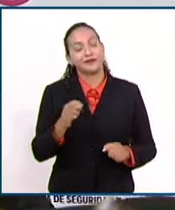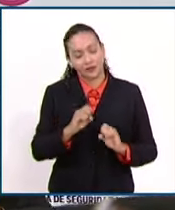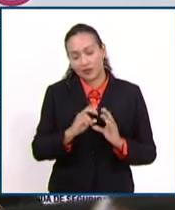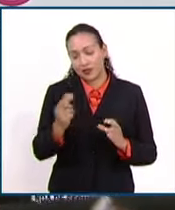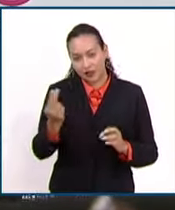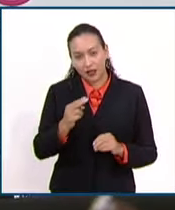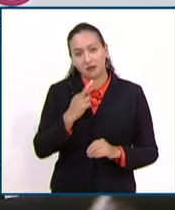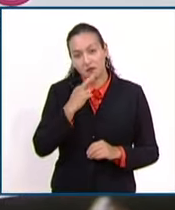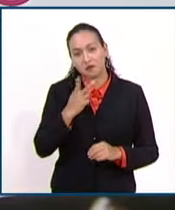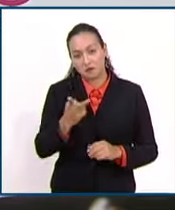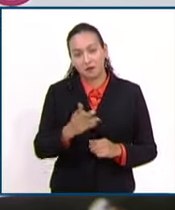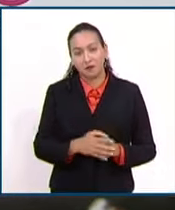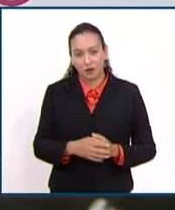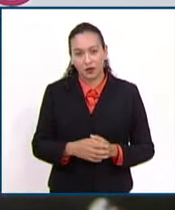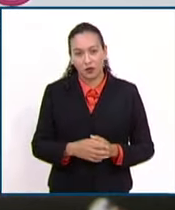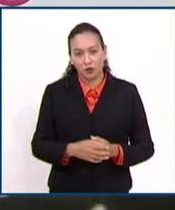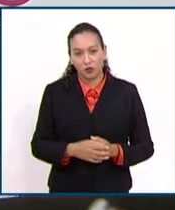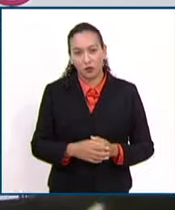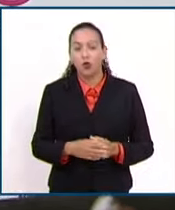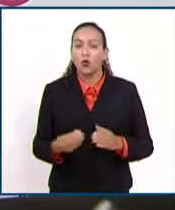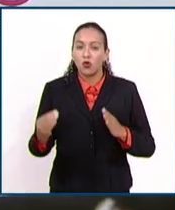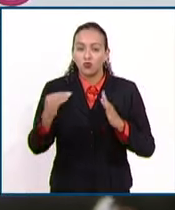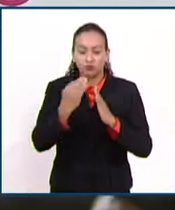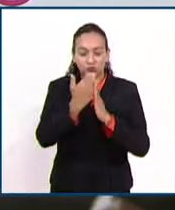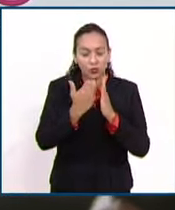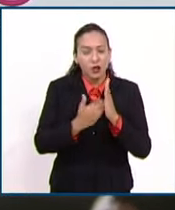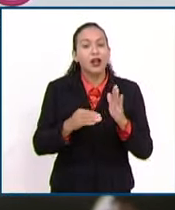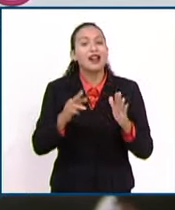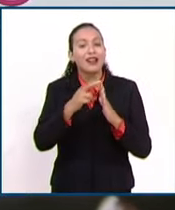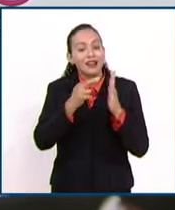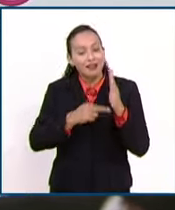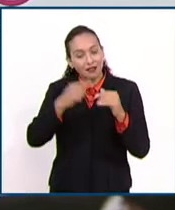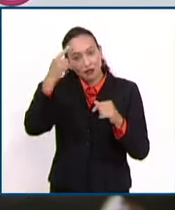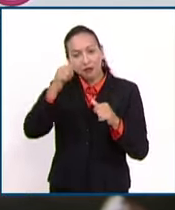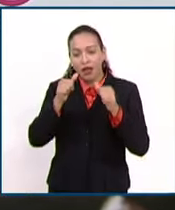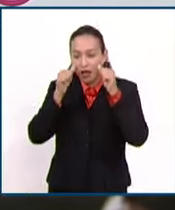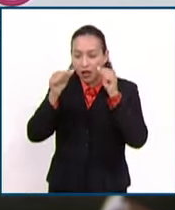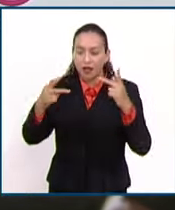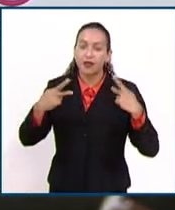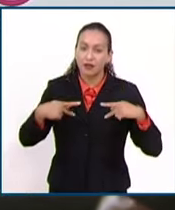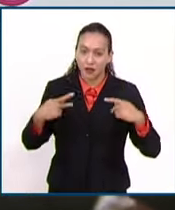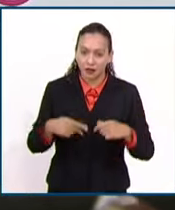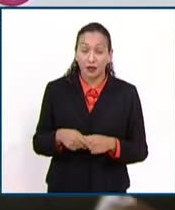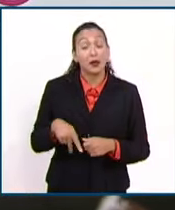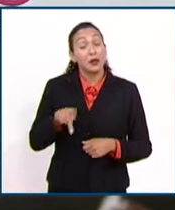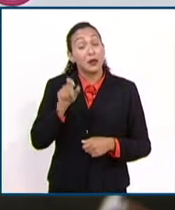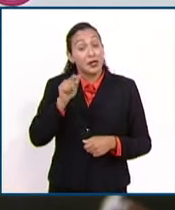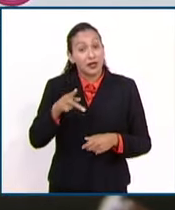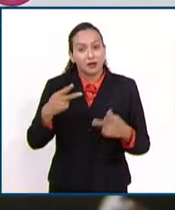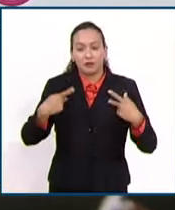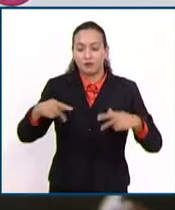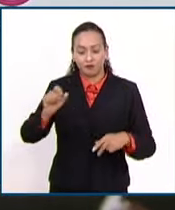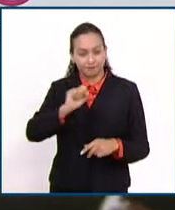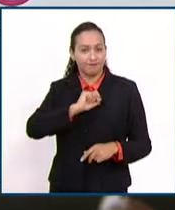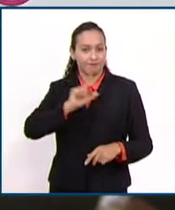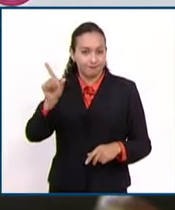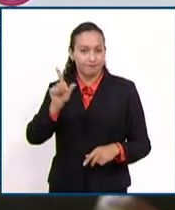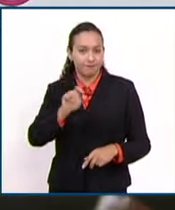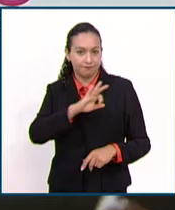mejorar mucho sus protocolos de atención y también la profesionalización de